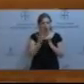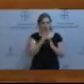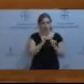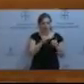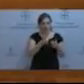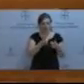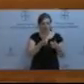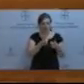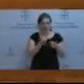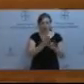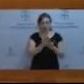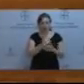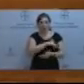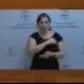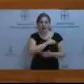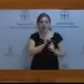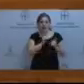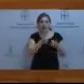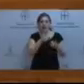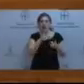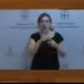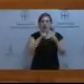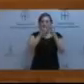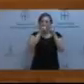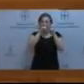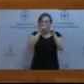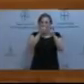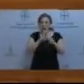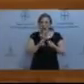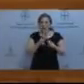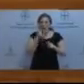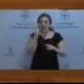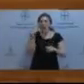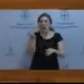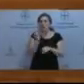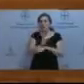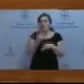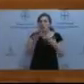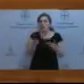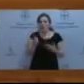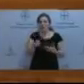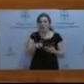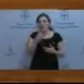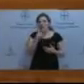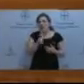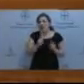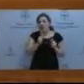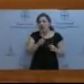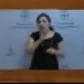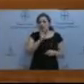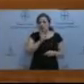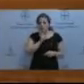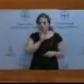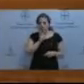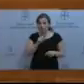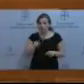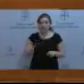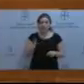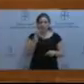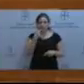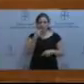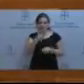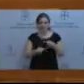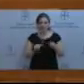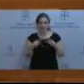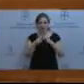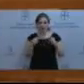curso académico, para analizar realmente qué ayudas reciben y cómo se les facilitan las cosas. Lo primero que tiene que hacer una familia